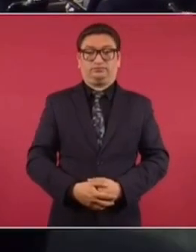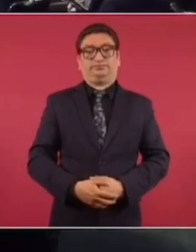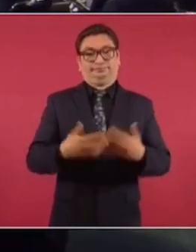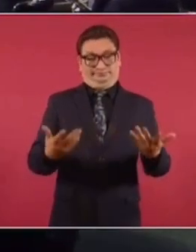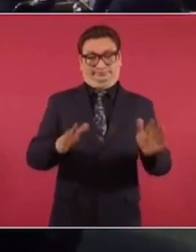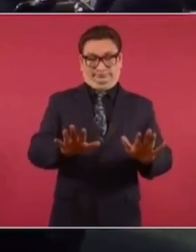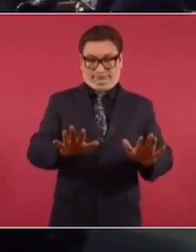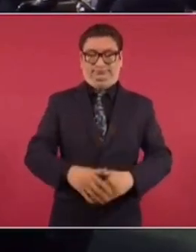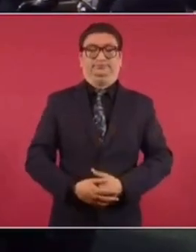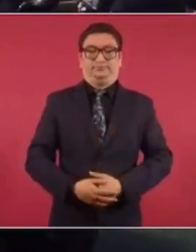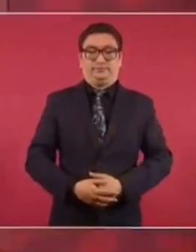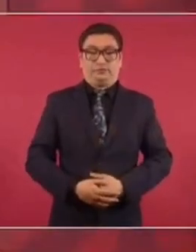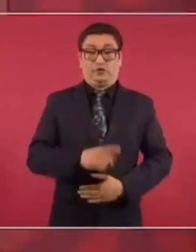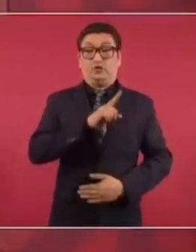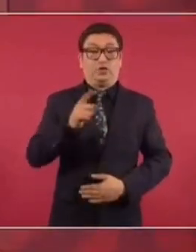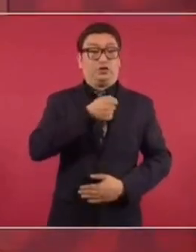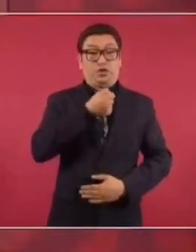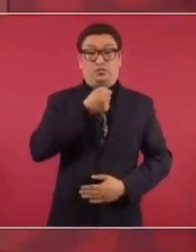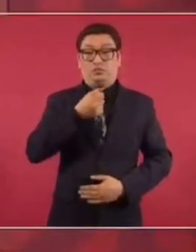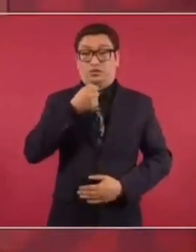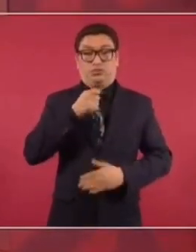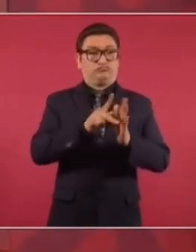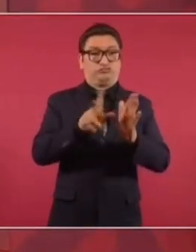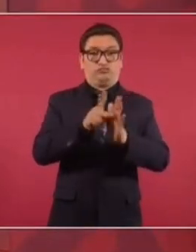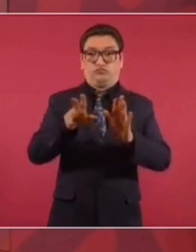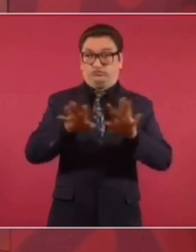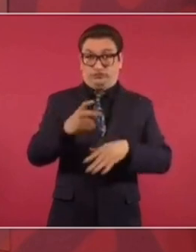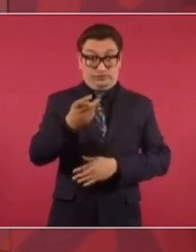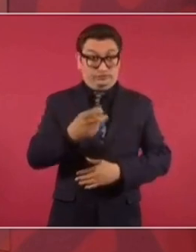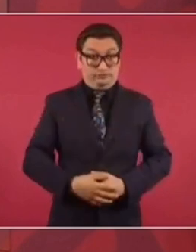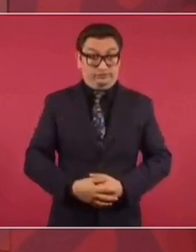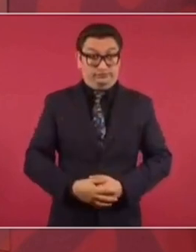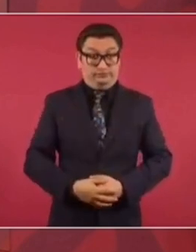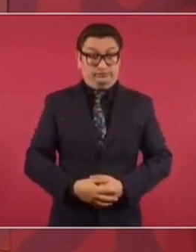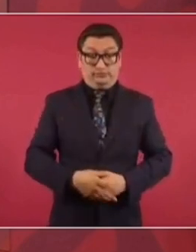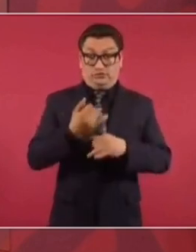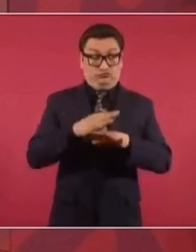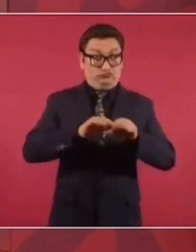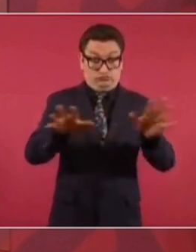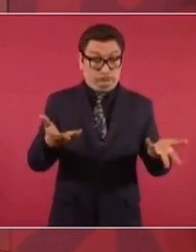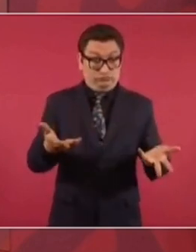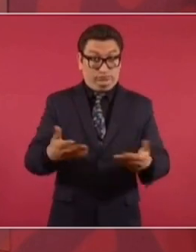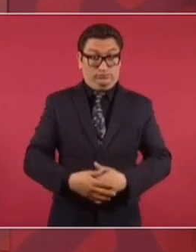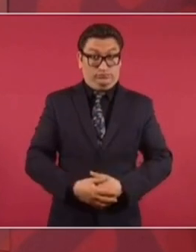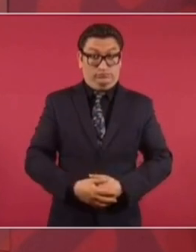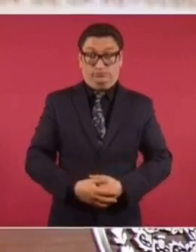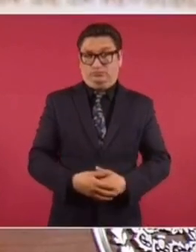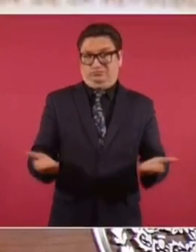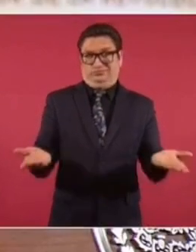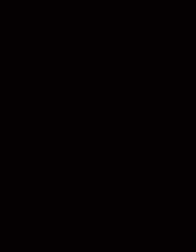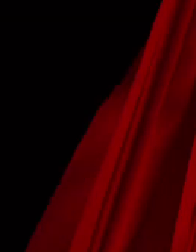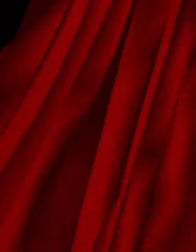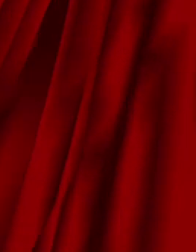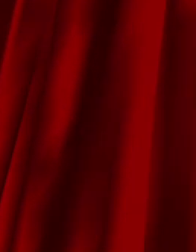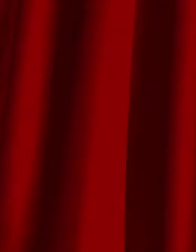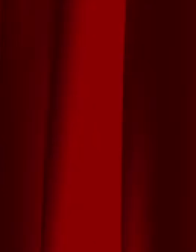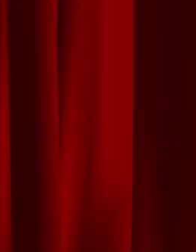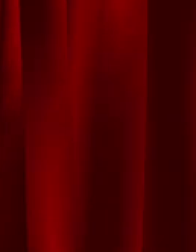ver, ¿han hecho reportajes sobre eso los medios? ¿De información? No hay.